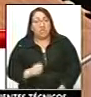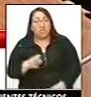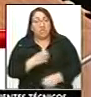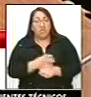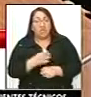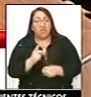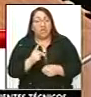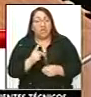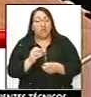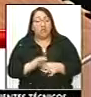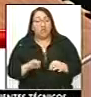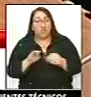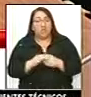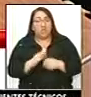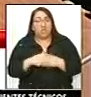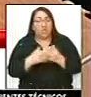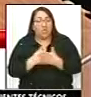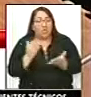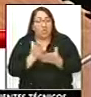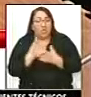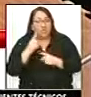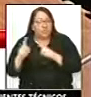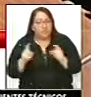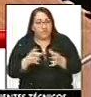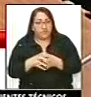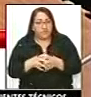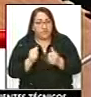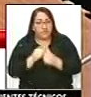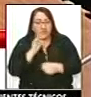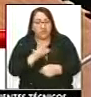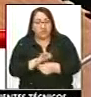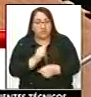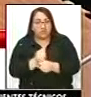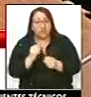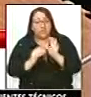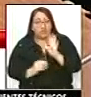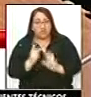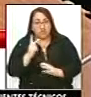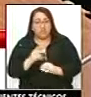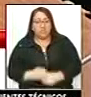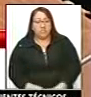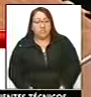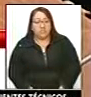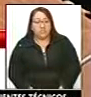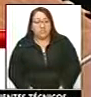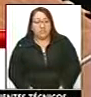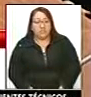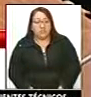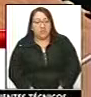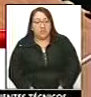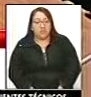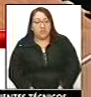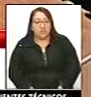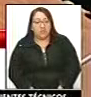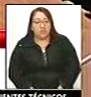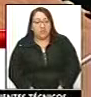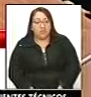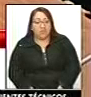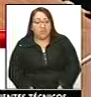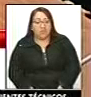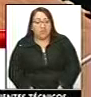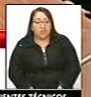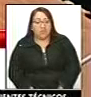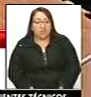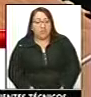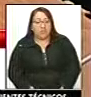de 318 colegios supervisados se verificaron el incumplimiento solamente en 12. En normas de convivencia consensuada se verificó